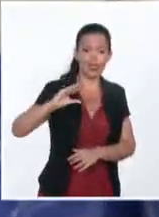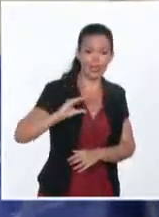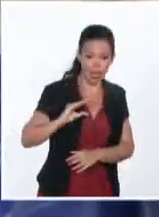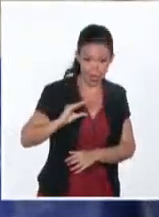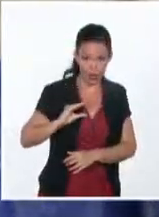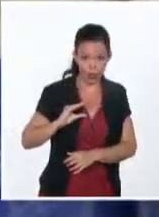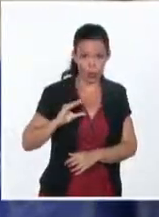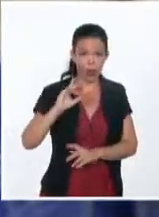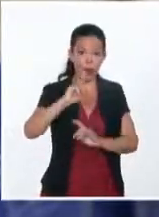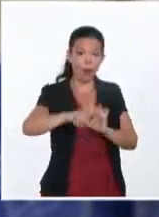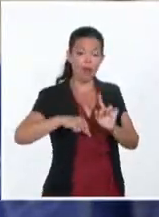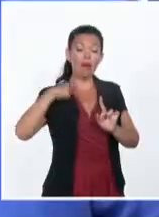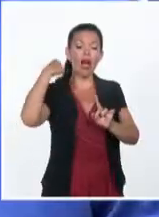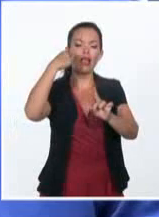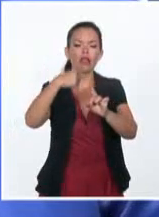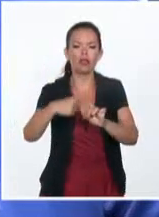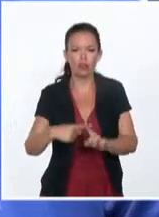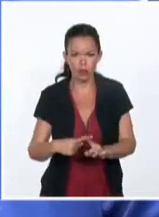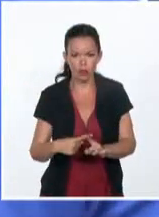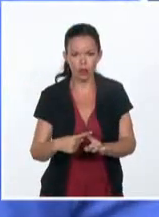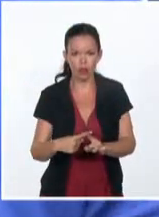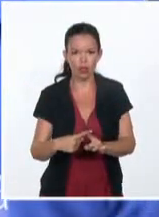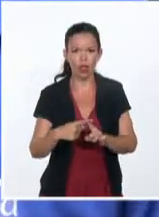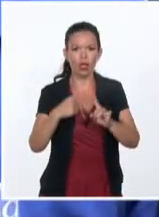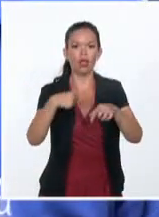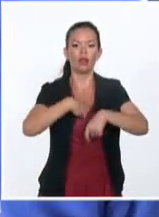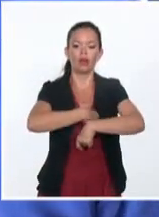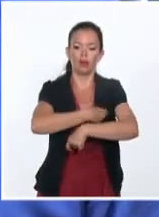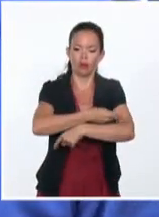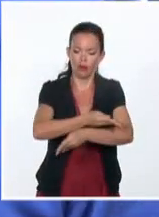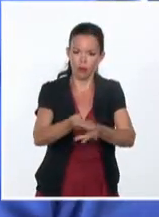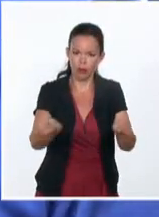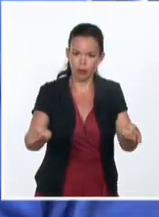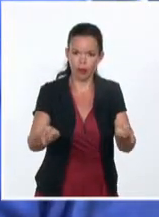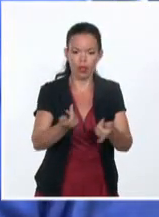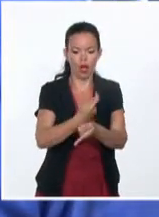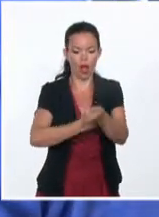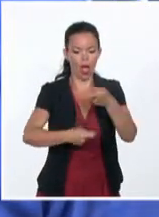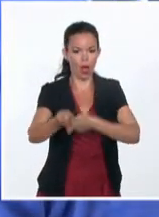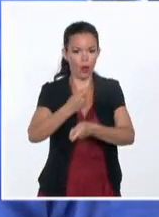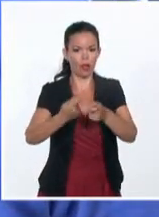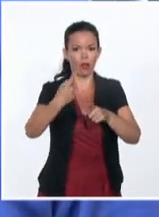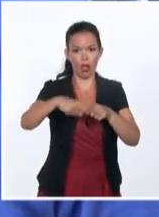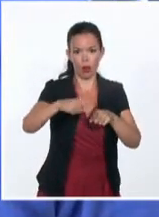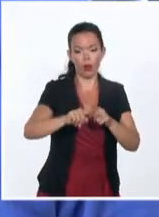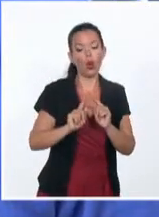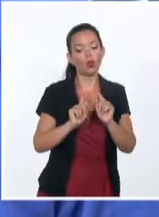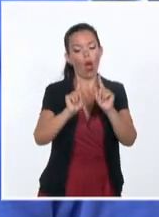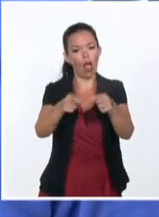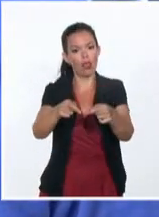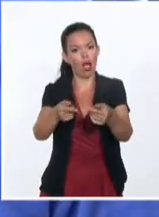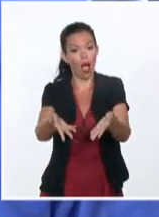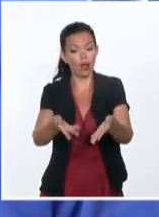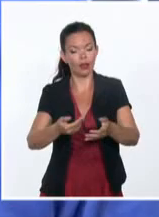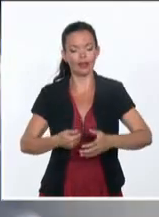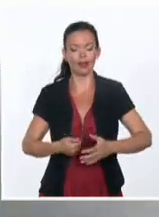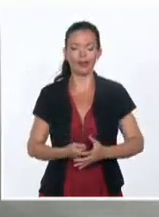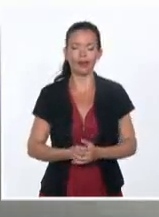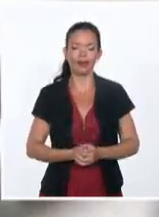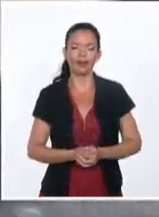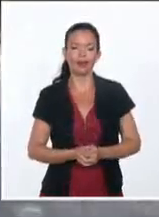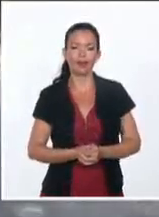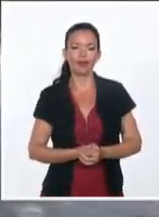además poder darle este producto a la población, que al final es el bien que nosotros